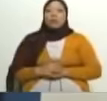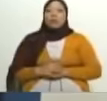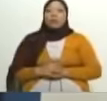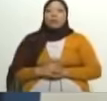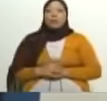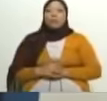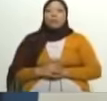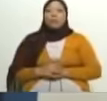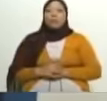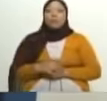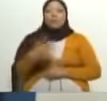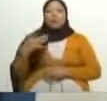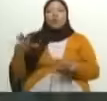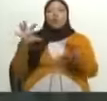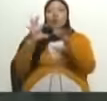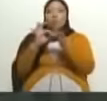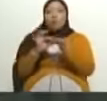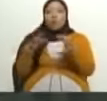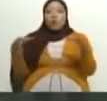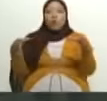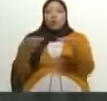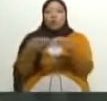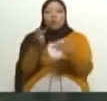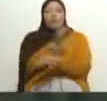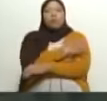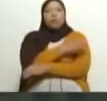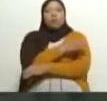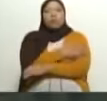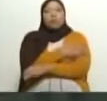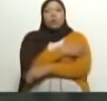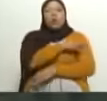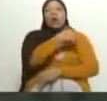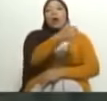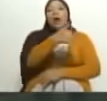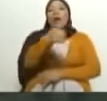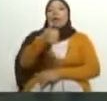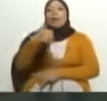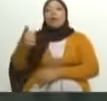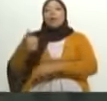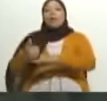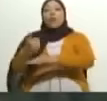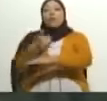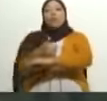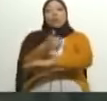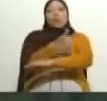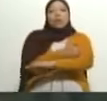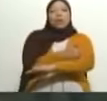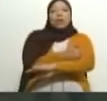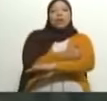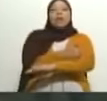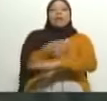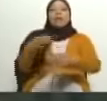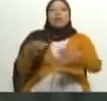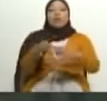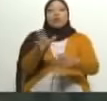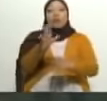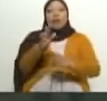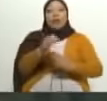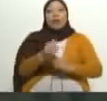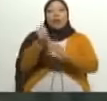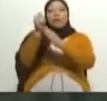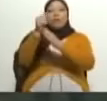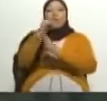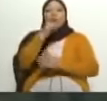plataforma unitaria que me acompaña cada uno de sus delegados queremos dar una declaración y bueno